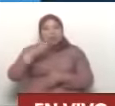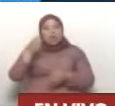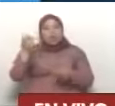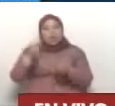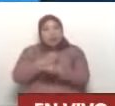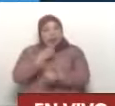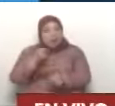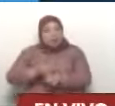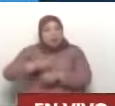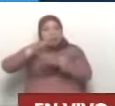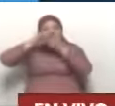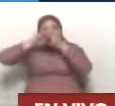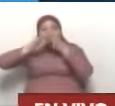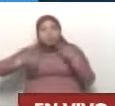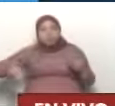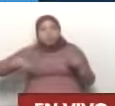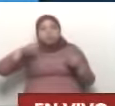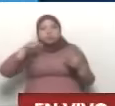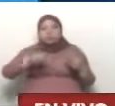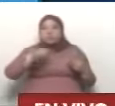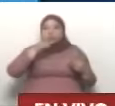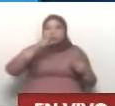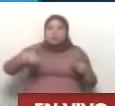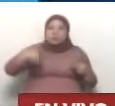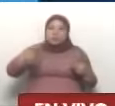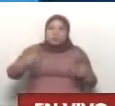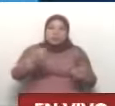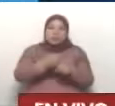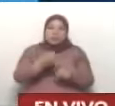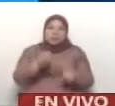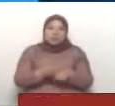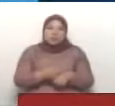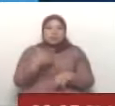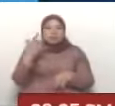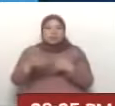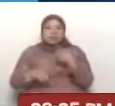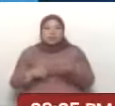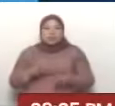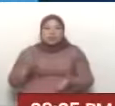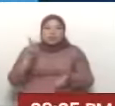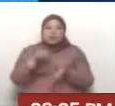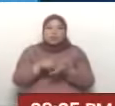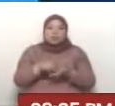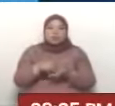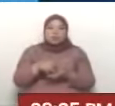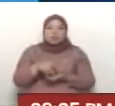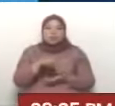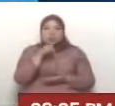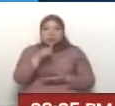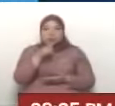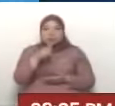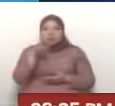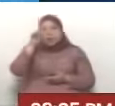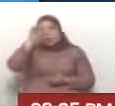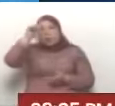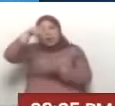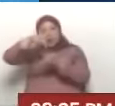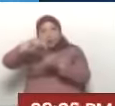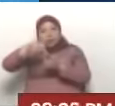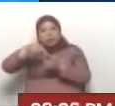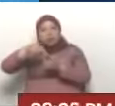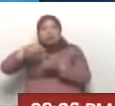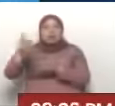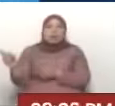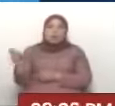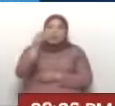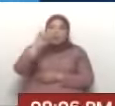que se ha materializado a través de esta herramienta del 1x10 y que se sigue afianzando como van pasando los meses con esa meta que está del mes